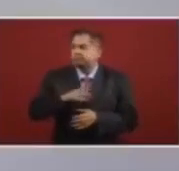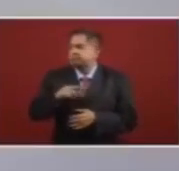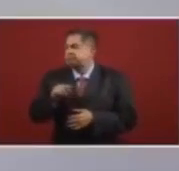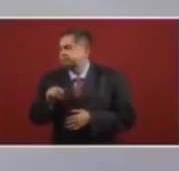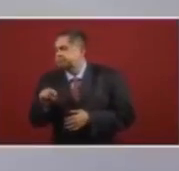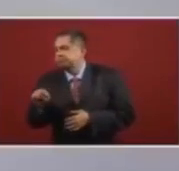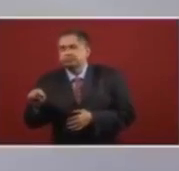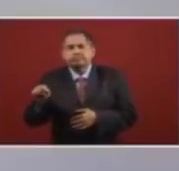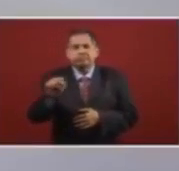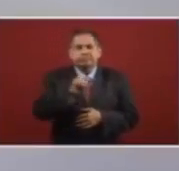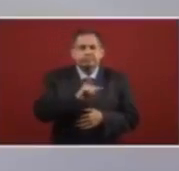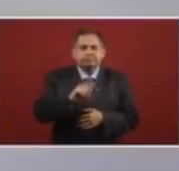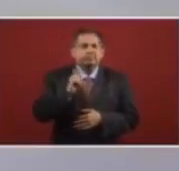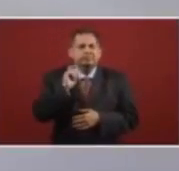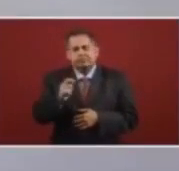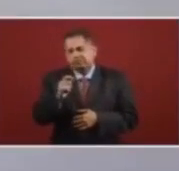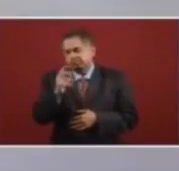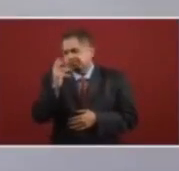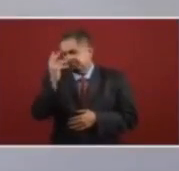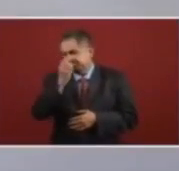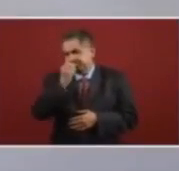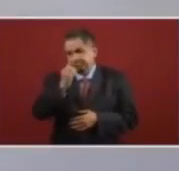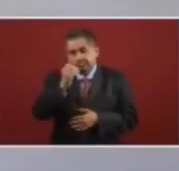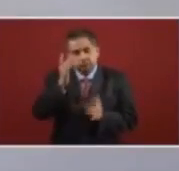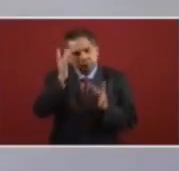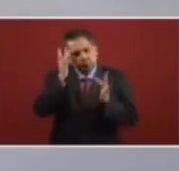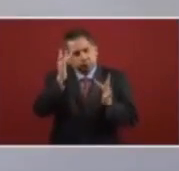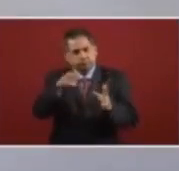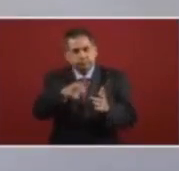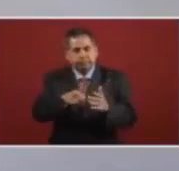las benditas redes sociales